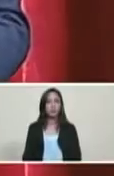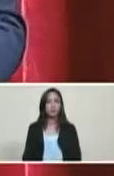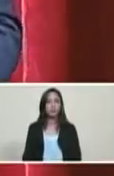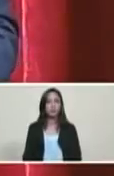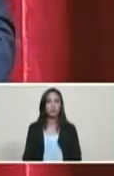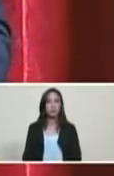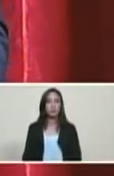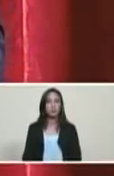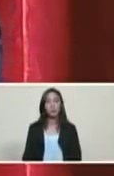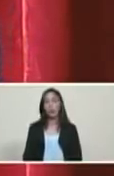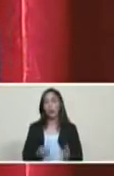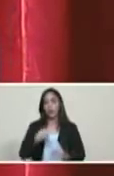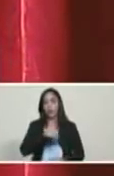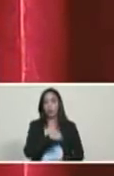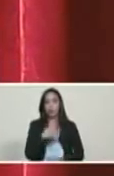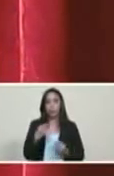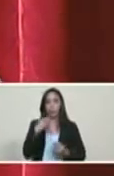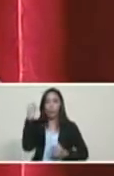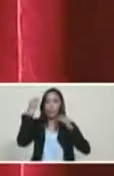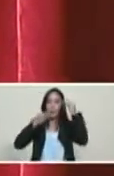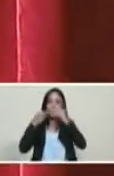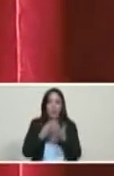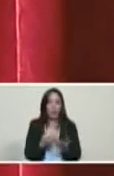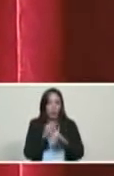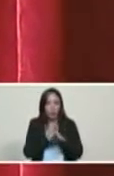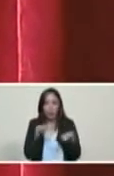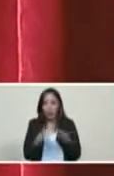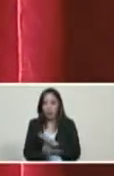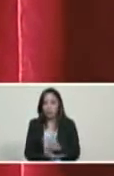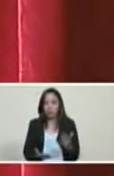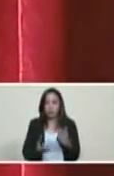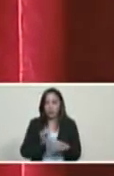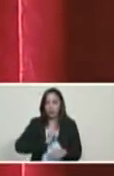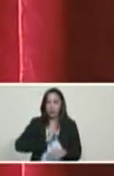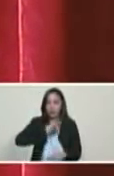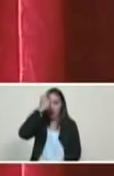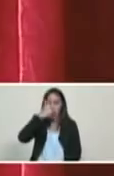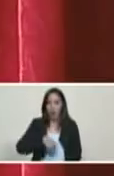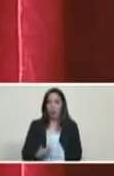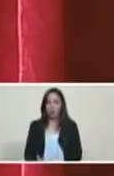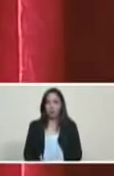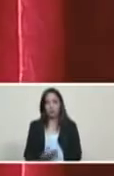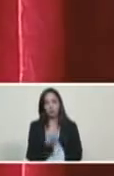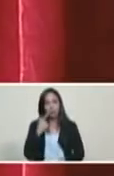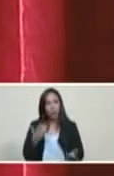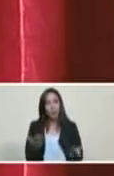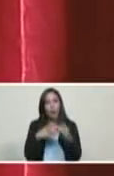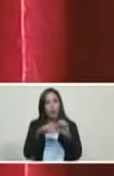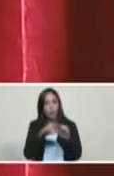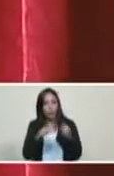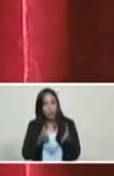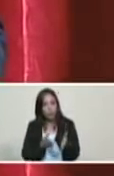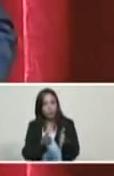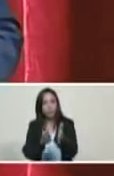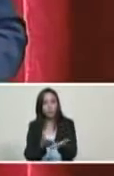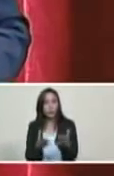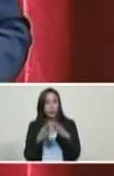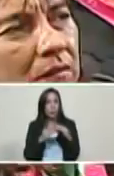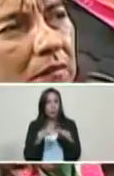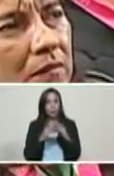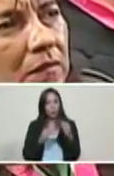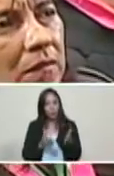Nosotros tenemos que descolonizar el pensamiento y tenemos que alinear toda la educación venezolana con un